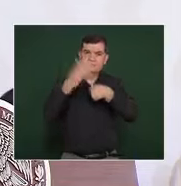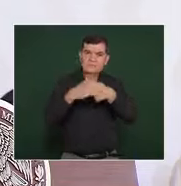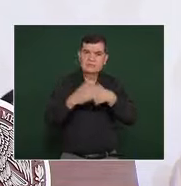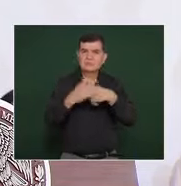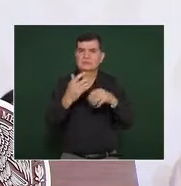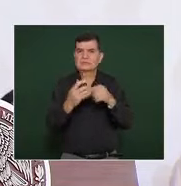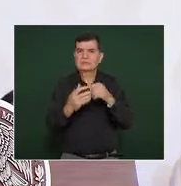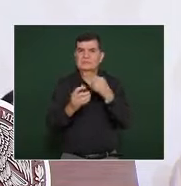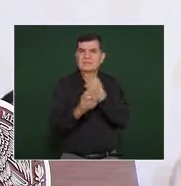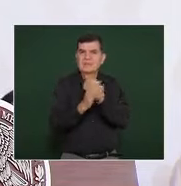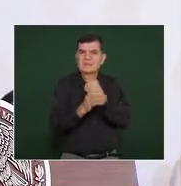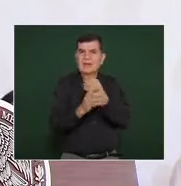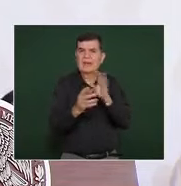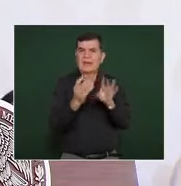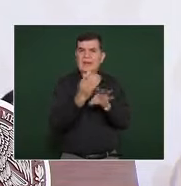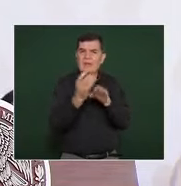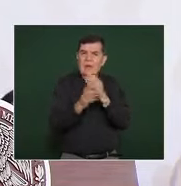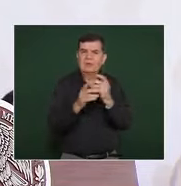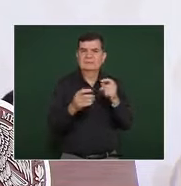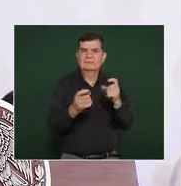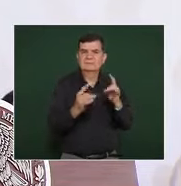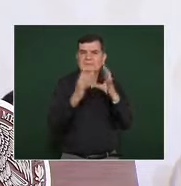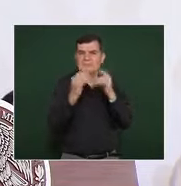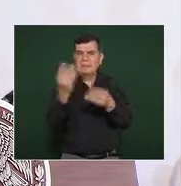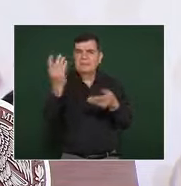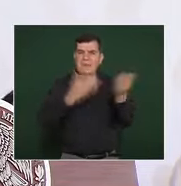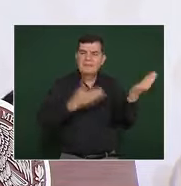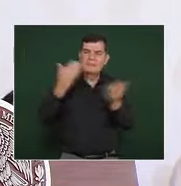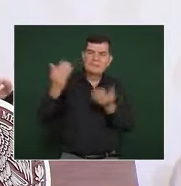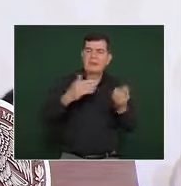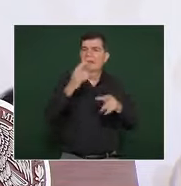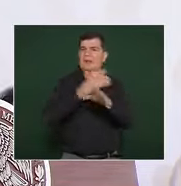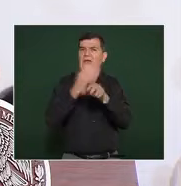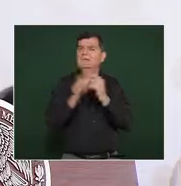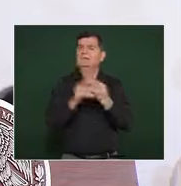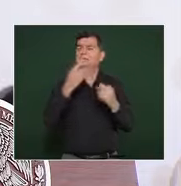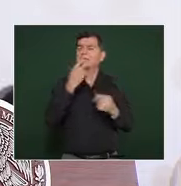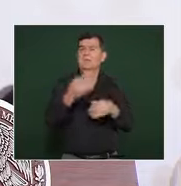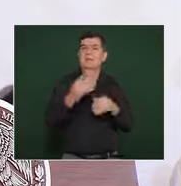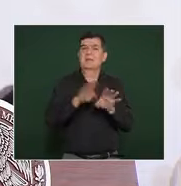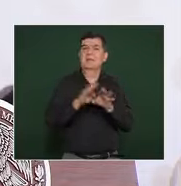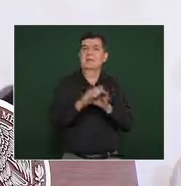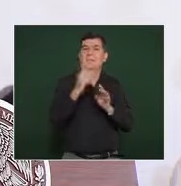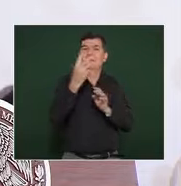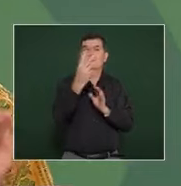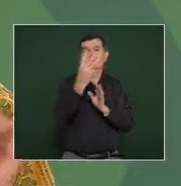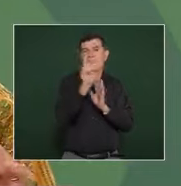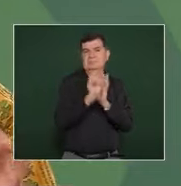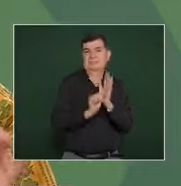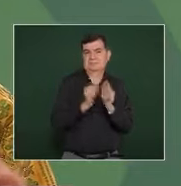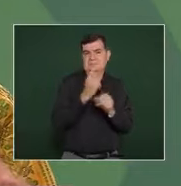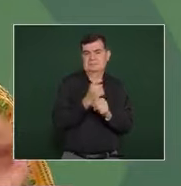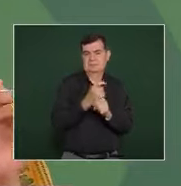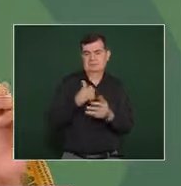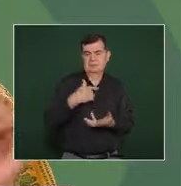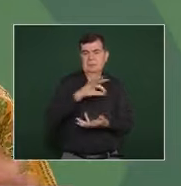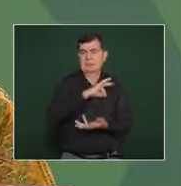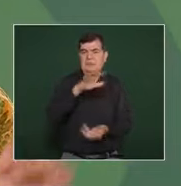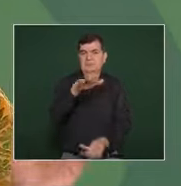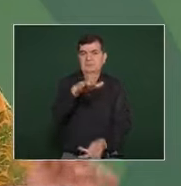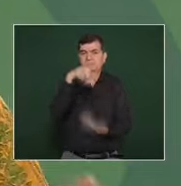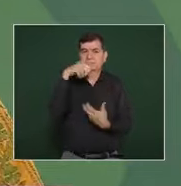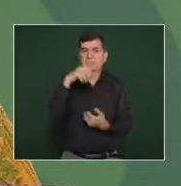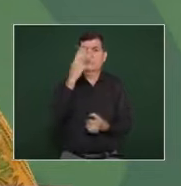pues, reafirma la confianza en Acapulco y proyecta para el primer trimestre del año una derrama económica